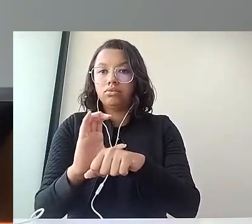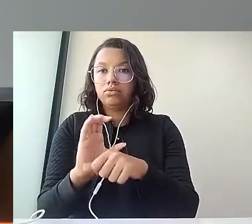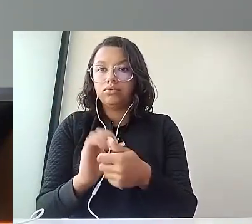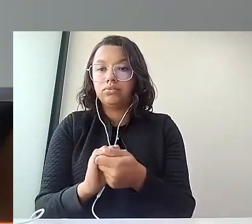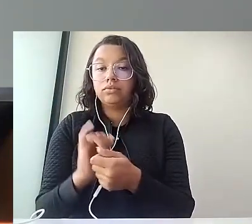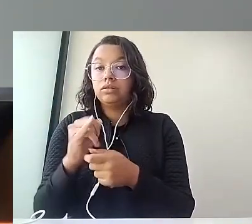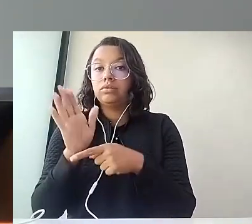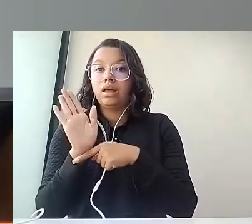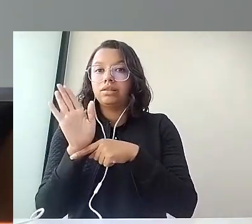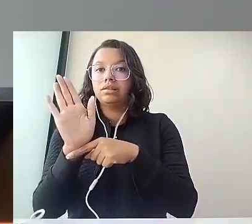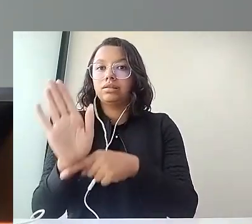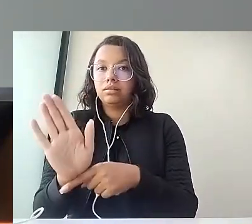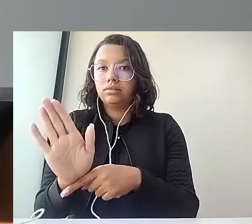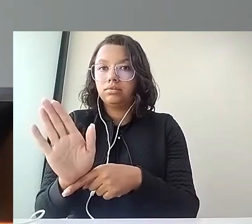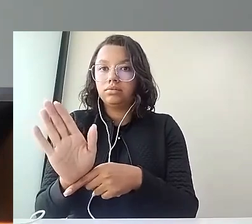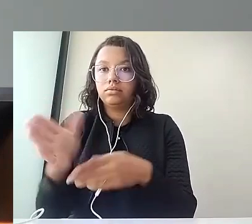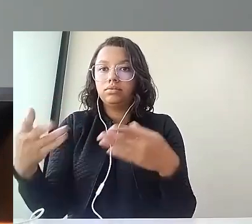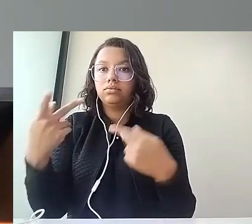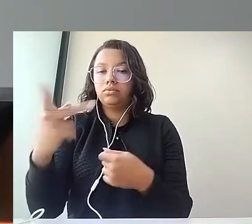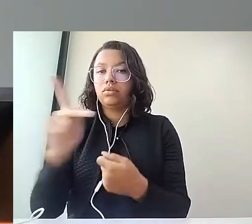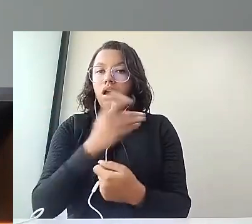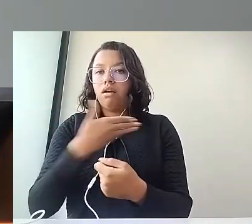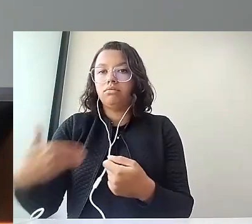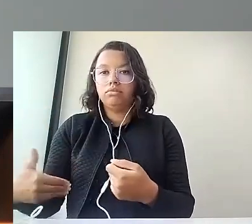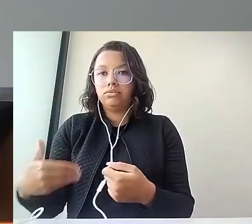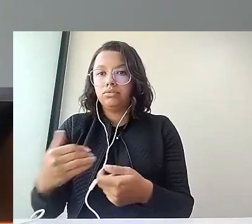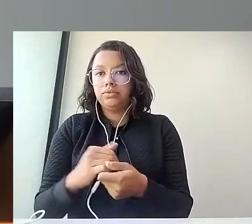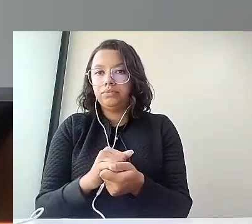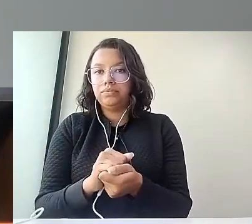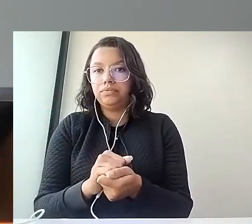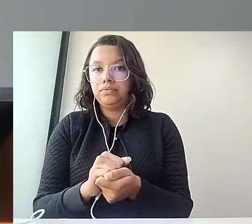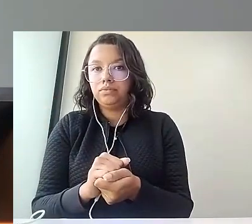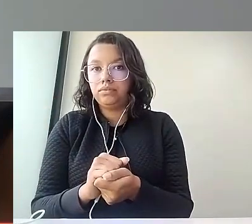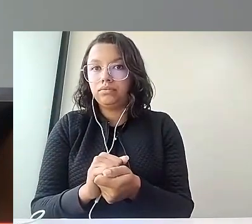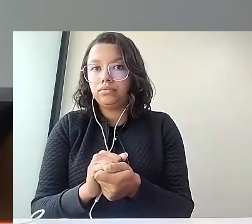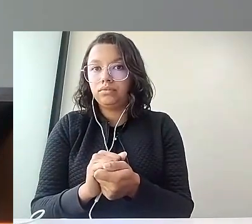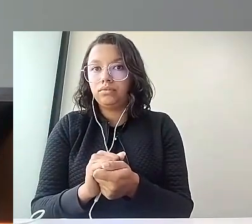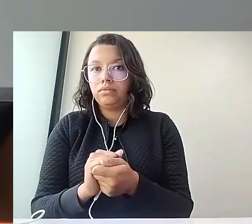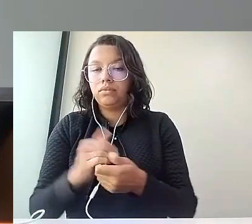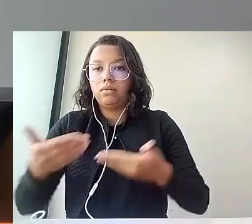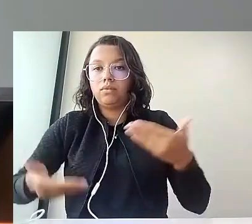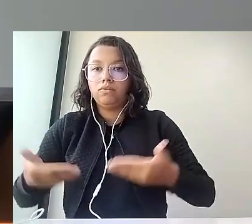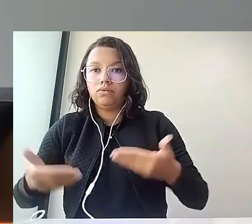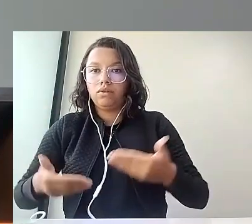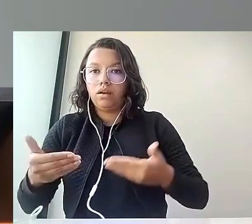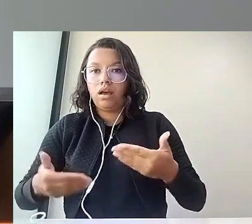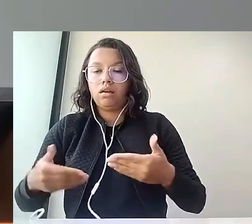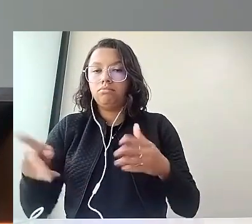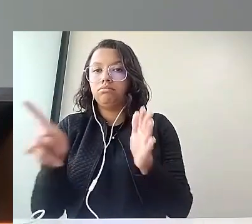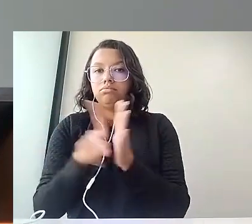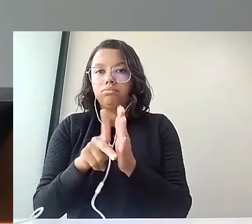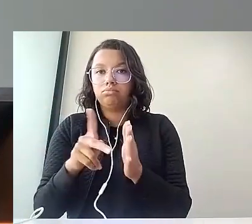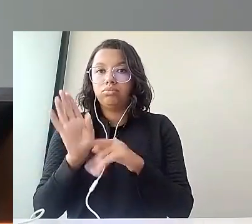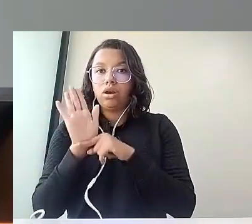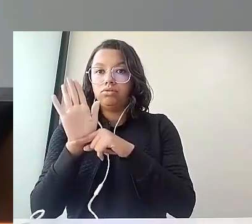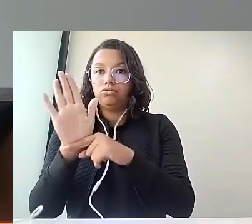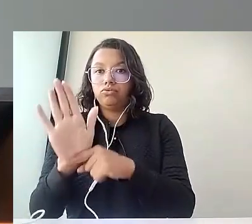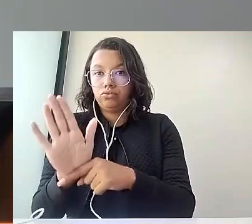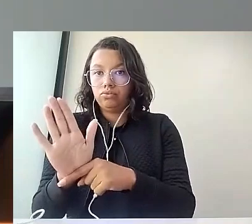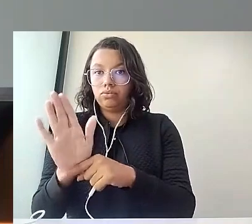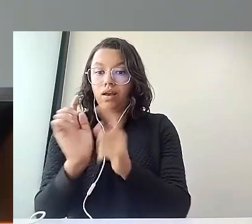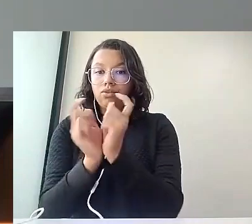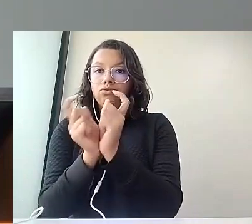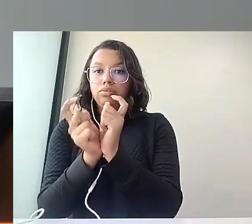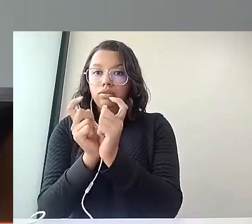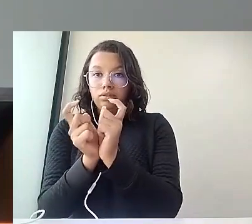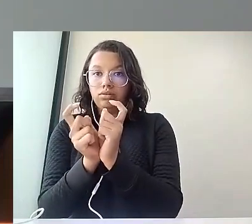del Consejo de Estado, un cuerpo de funcionarios profesionalizados que ayuda a la administración del